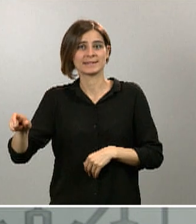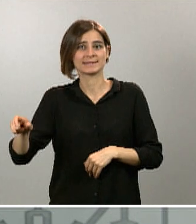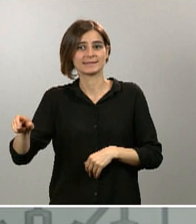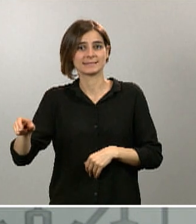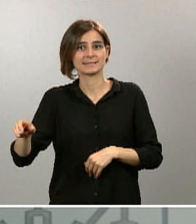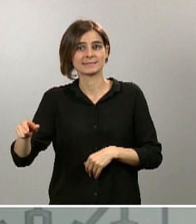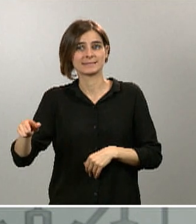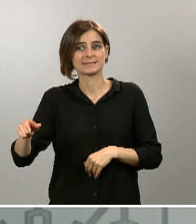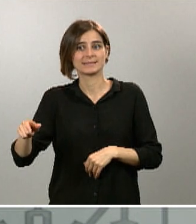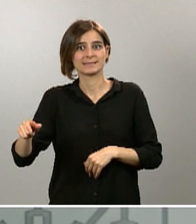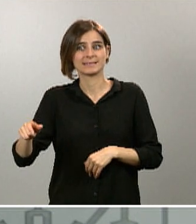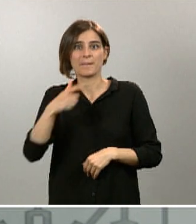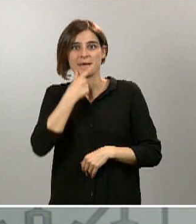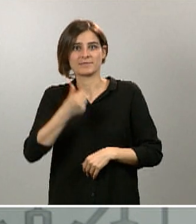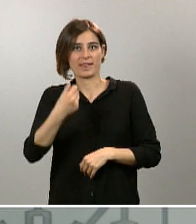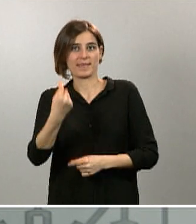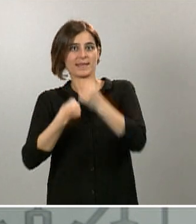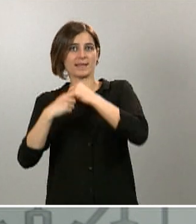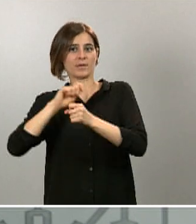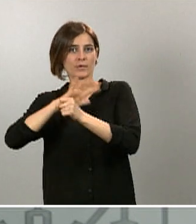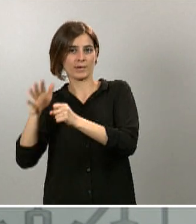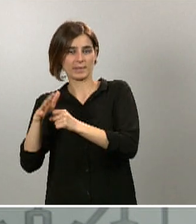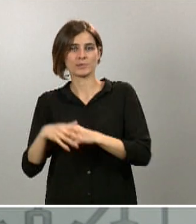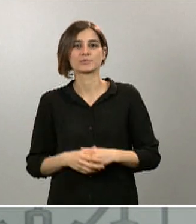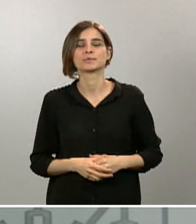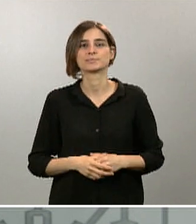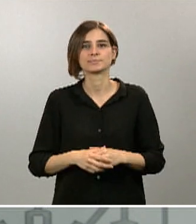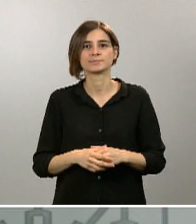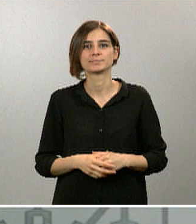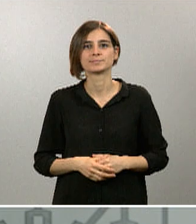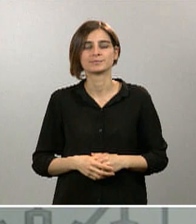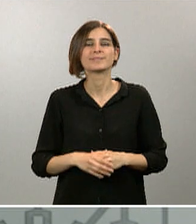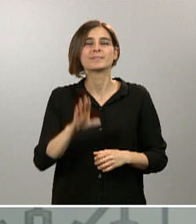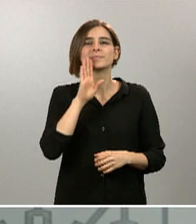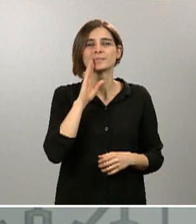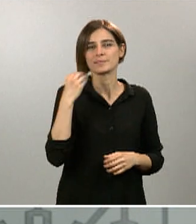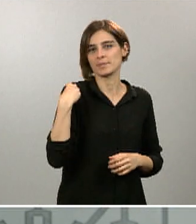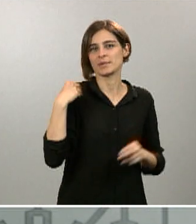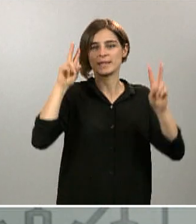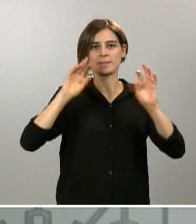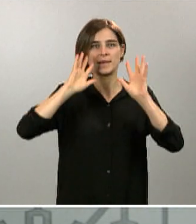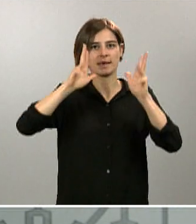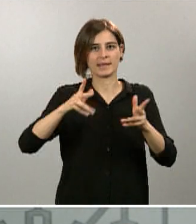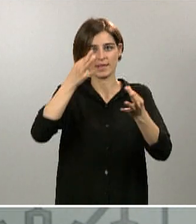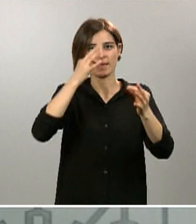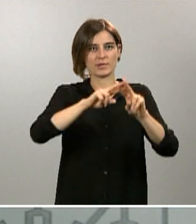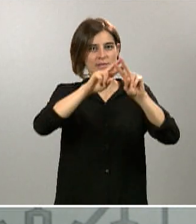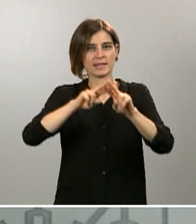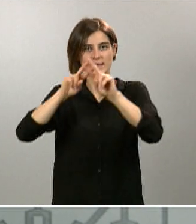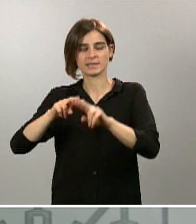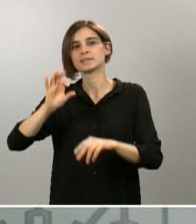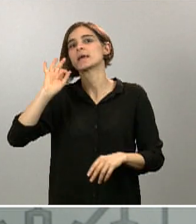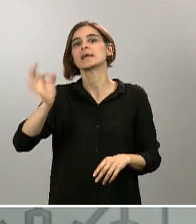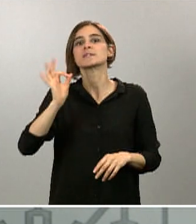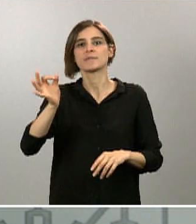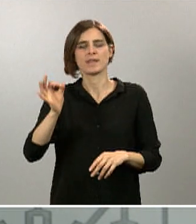coronavirus. El otro punto era sobre el análisis de los datos de las residencias. Es cierto que se han pedido los datos de las residencias,